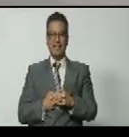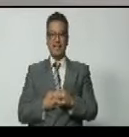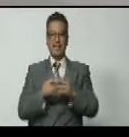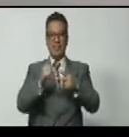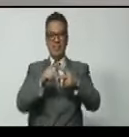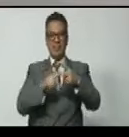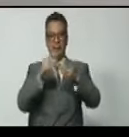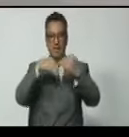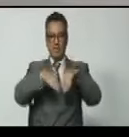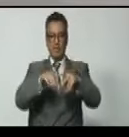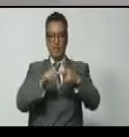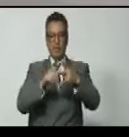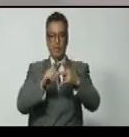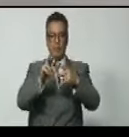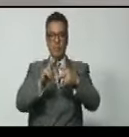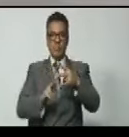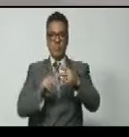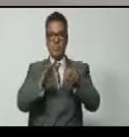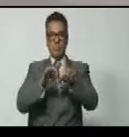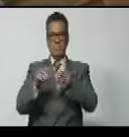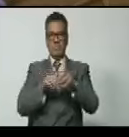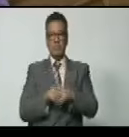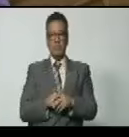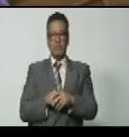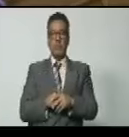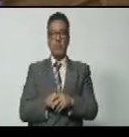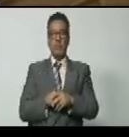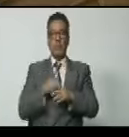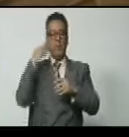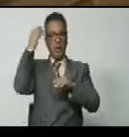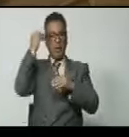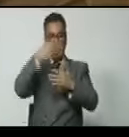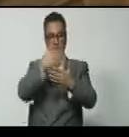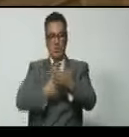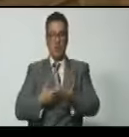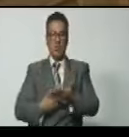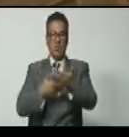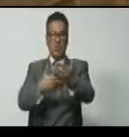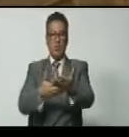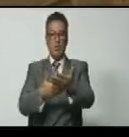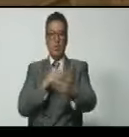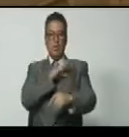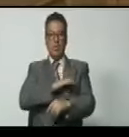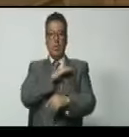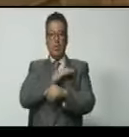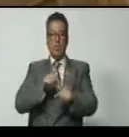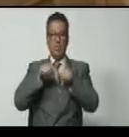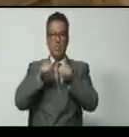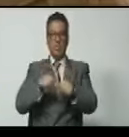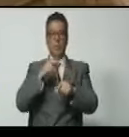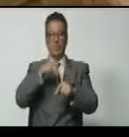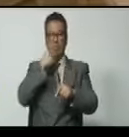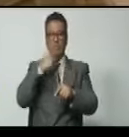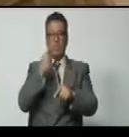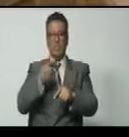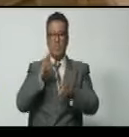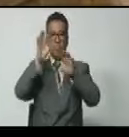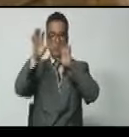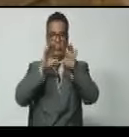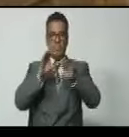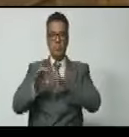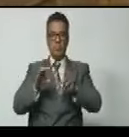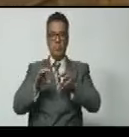Siguiente punto del orden del día, ciudadana secretaria. Considerar el informe presentado por la Comisión Permanente Política